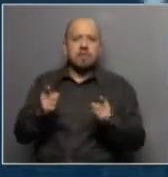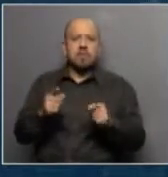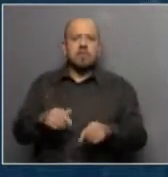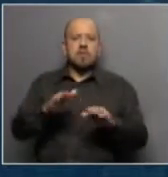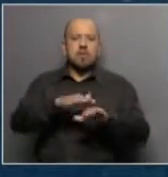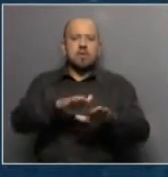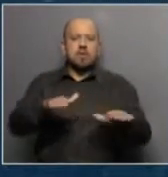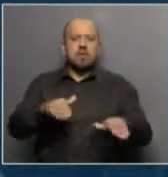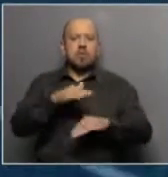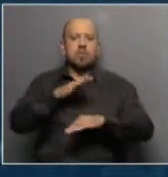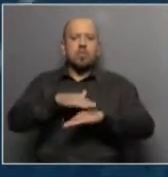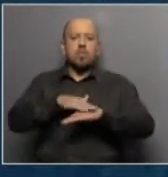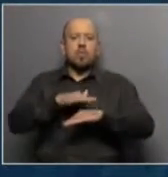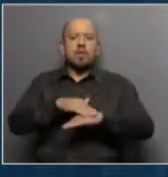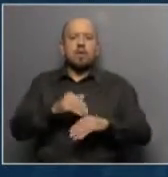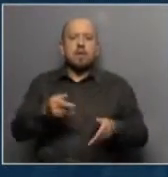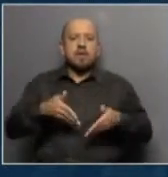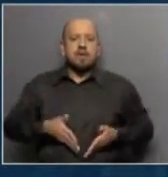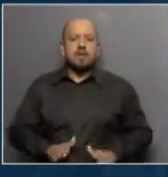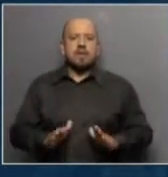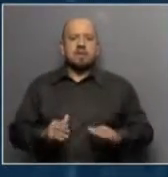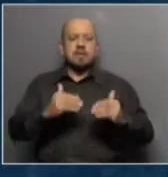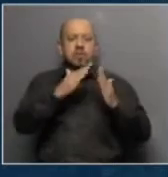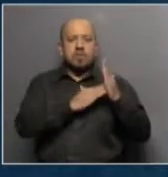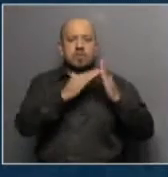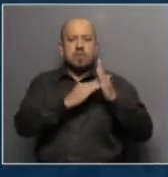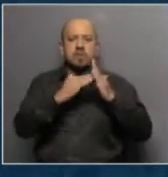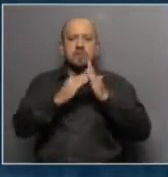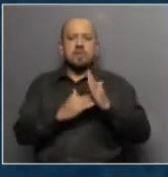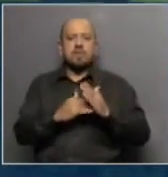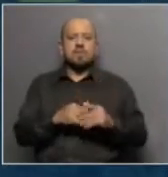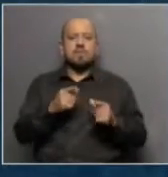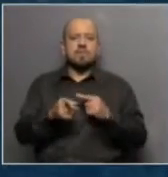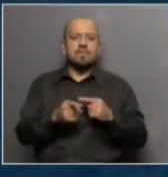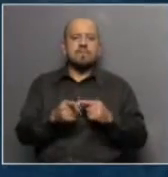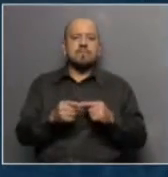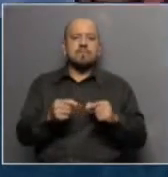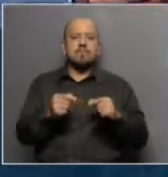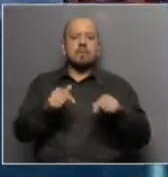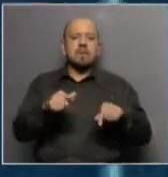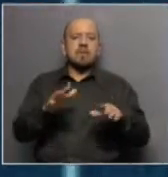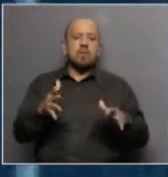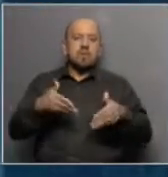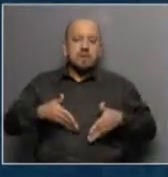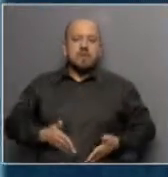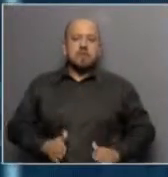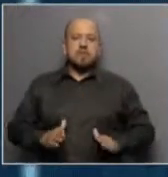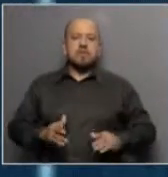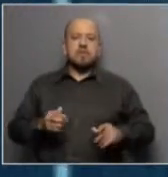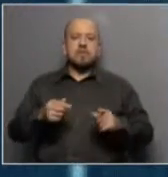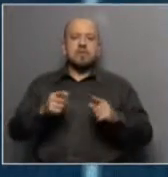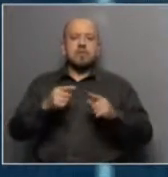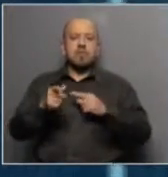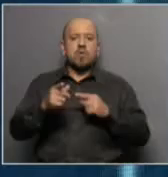niño tiene la culpa de haber nacido en un asentamiento irregular. Y ningún niño tiene derecho por haber nacido en una